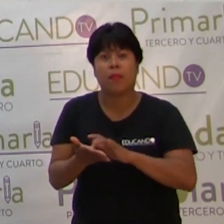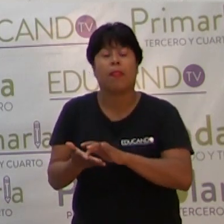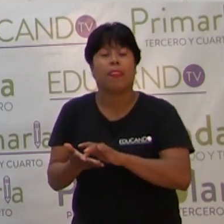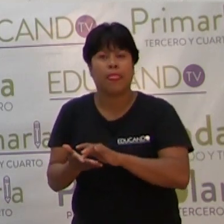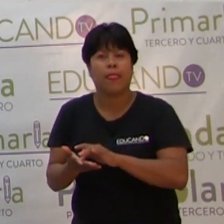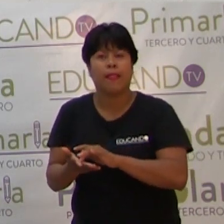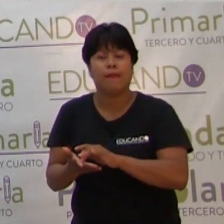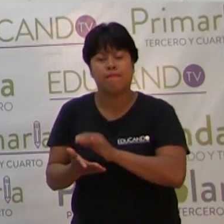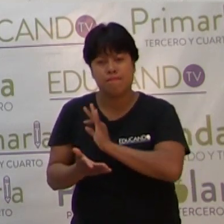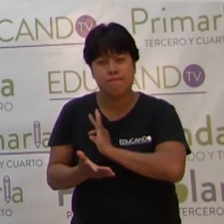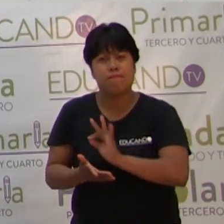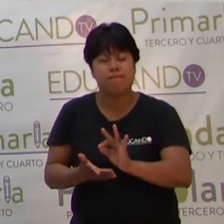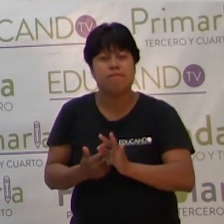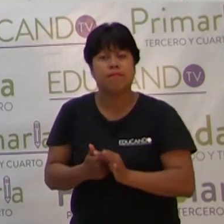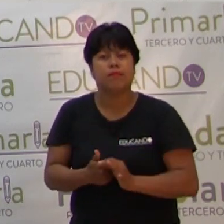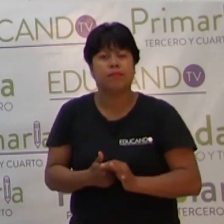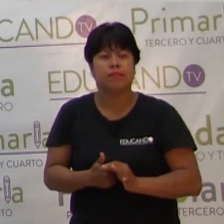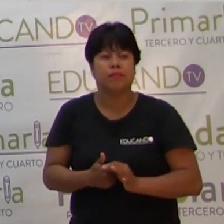fueran